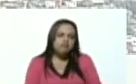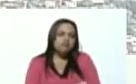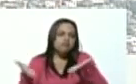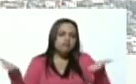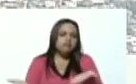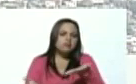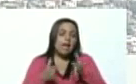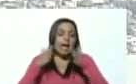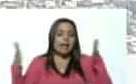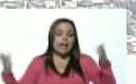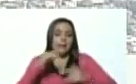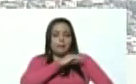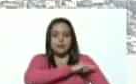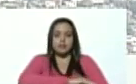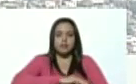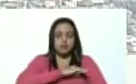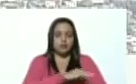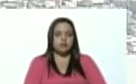gran misión